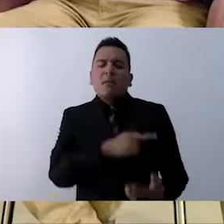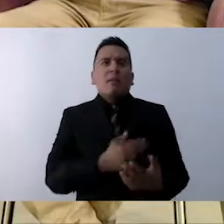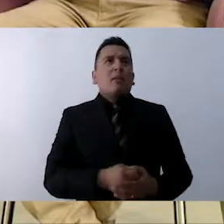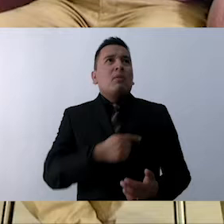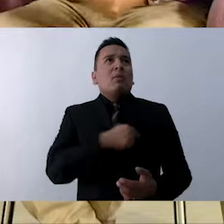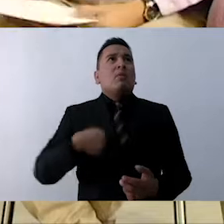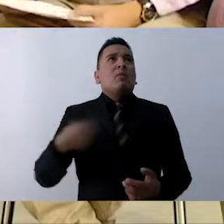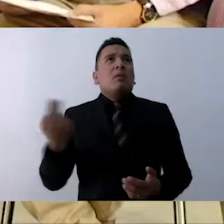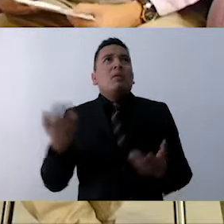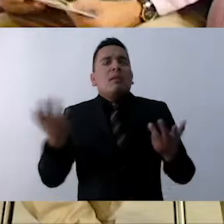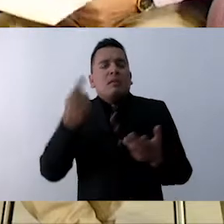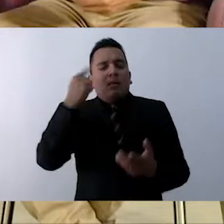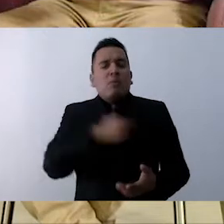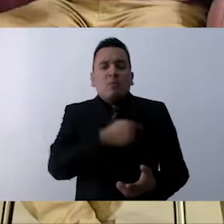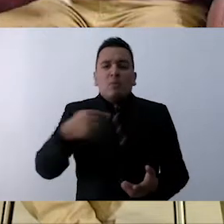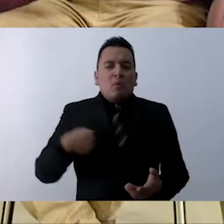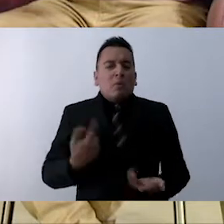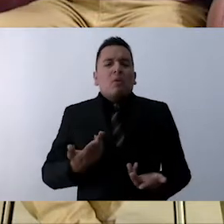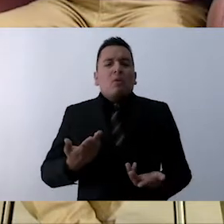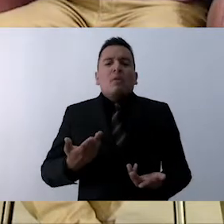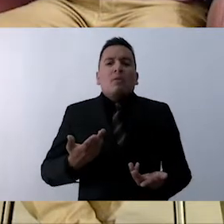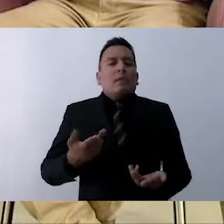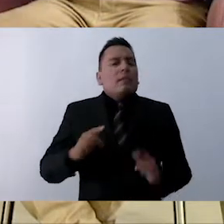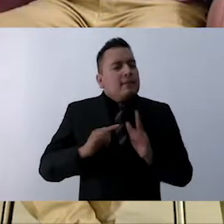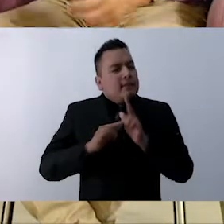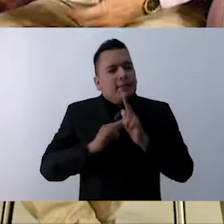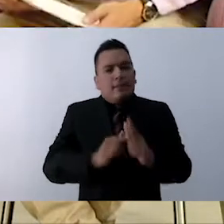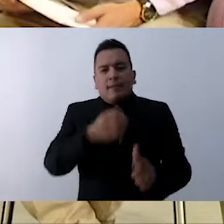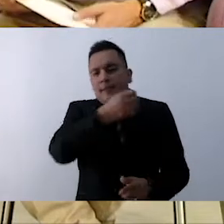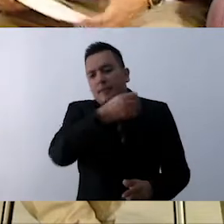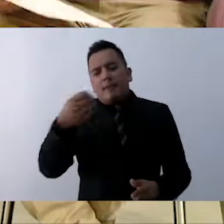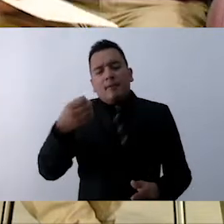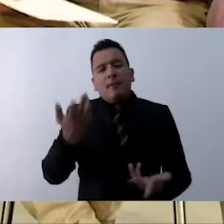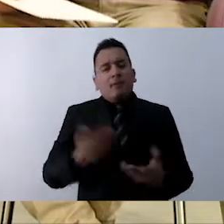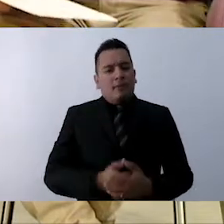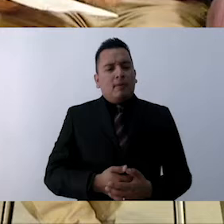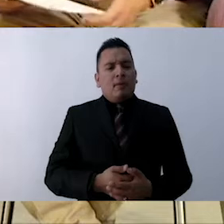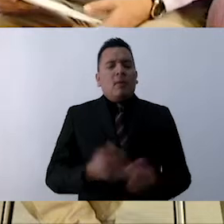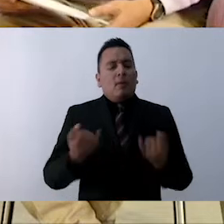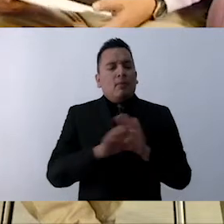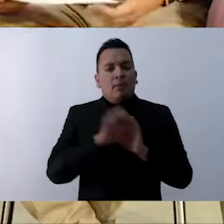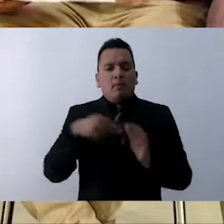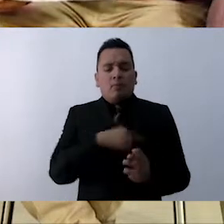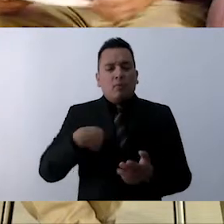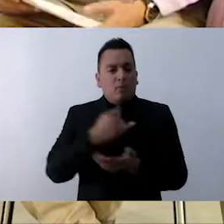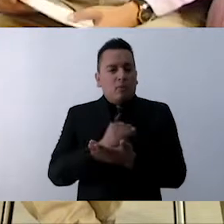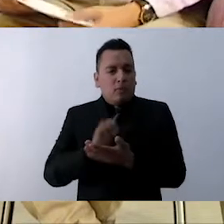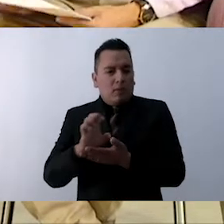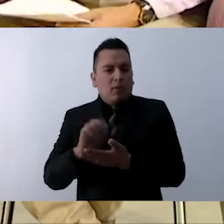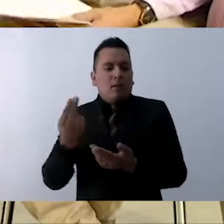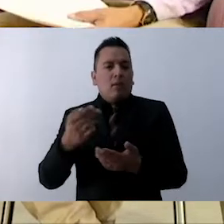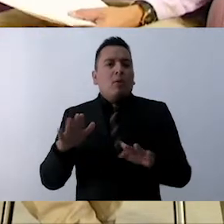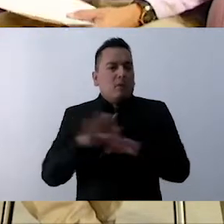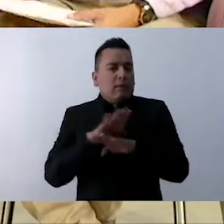quiere cosas rápidas? ¿Qué tenemos que hacer para permanecer vigentes como organismos locales